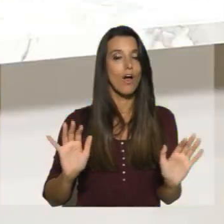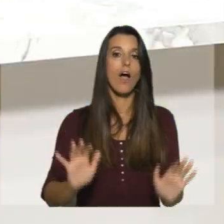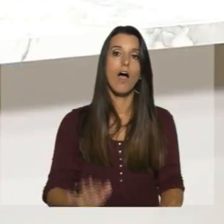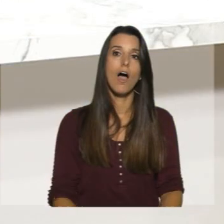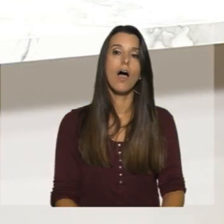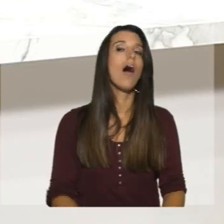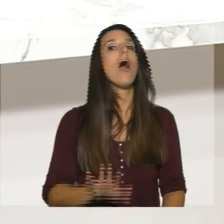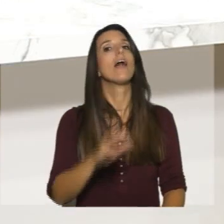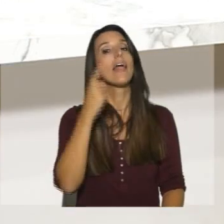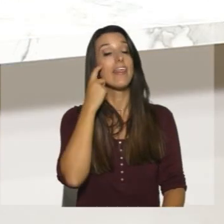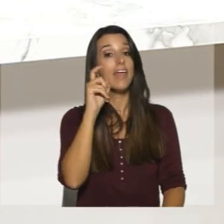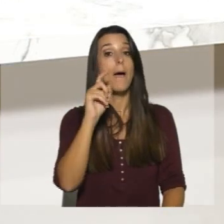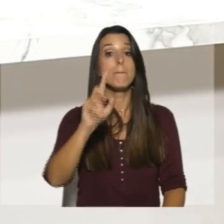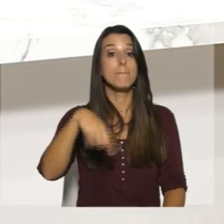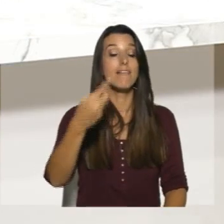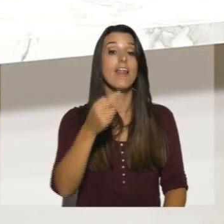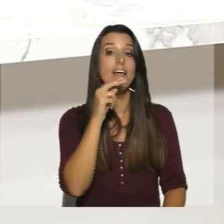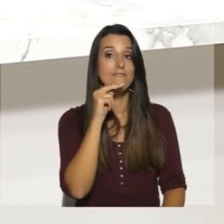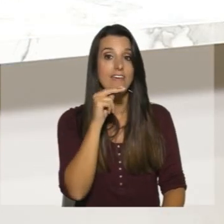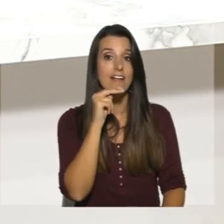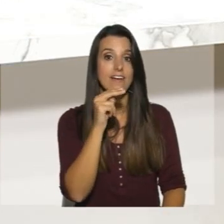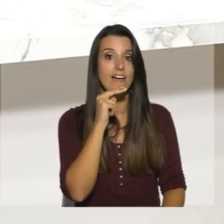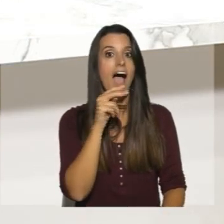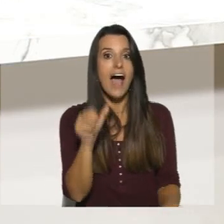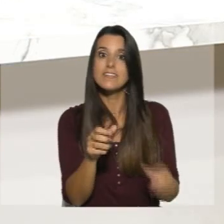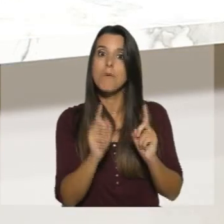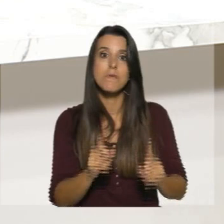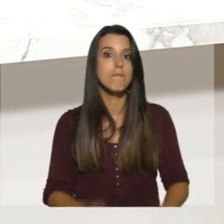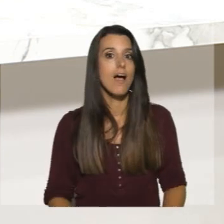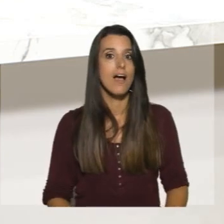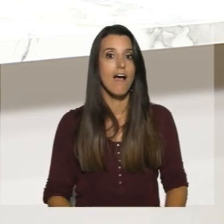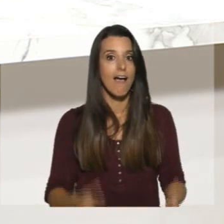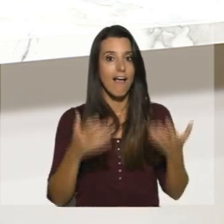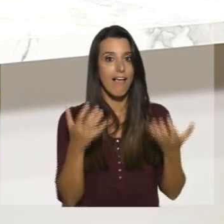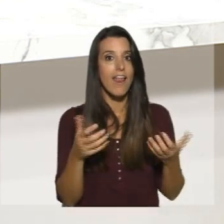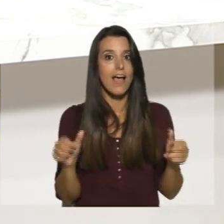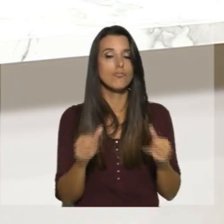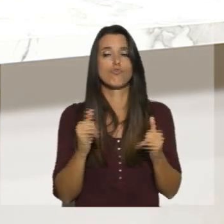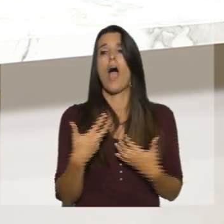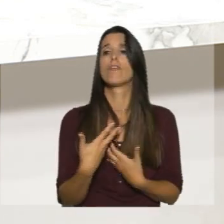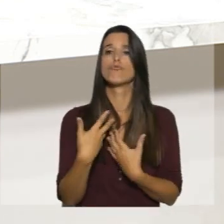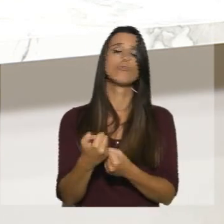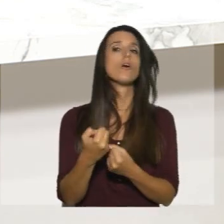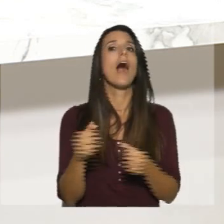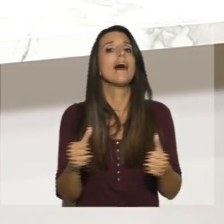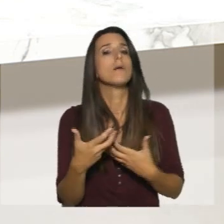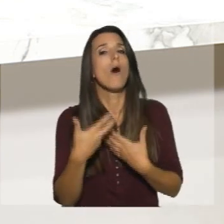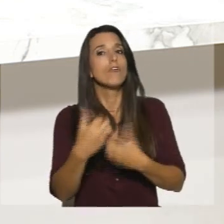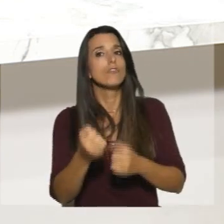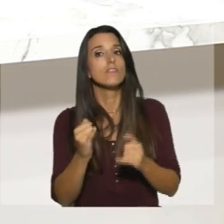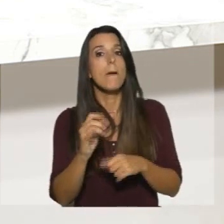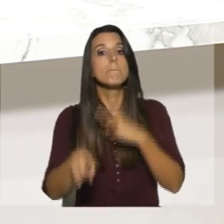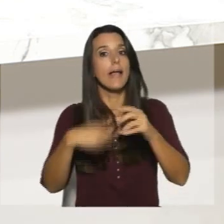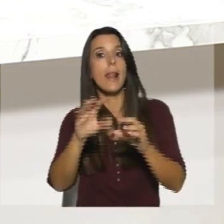se me ocurrió ahora, sí, si mañana viernes nos animamos y lo hacemos? ¿Lo hacemos juntas, querés? Sí, te ayudo. Sí, te hacemos, ayudo. Aparte de perfecto. Lo que íbamos a hacer